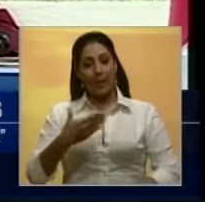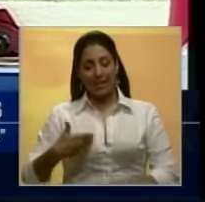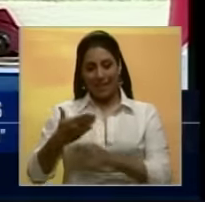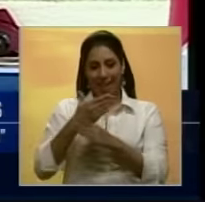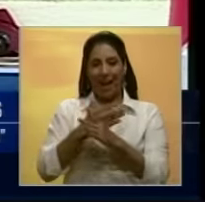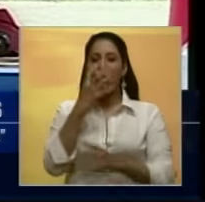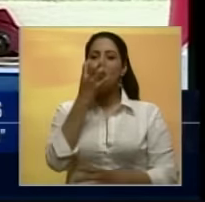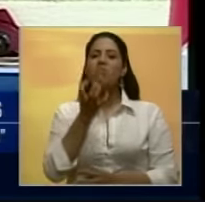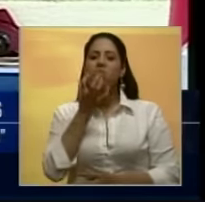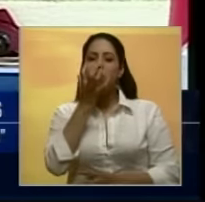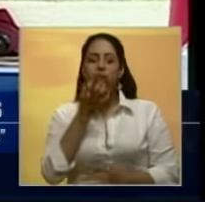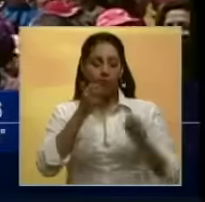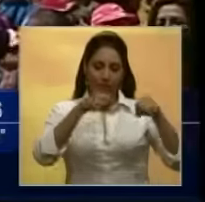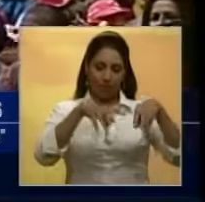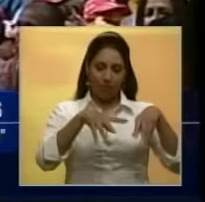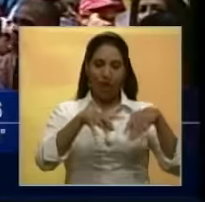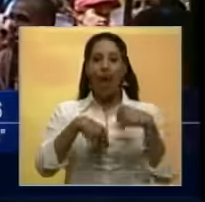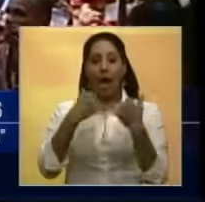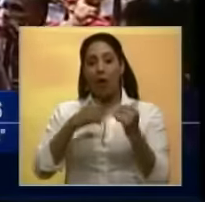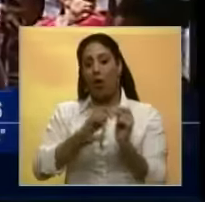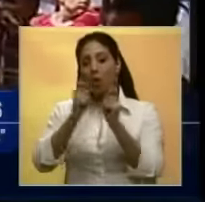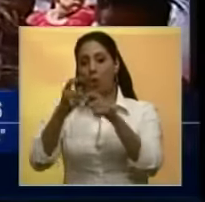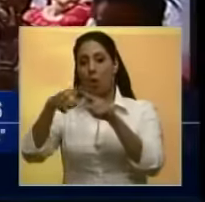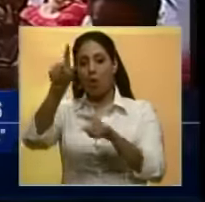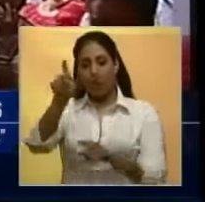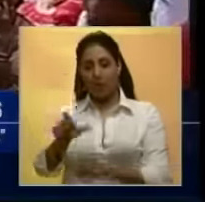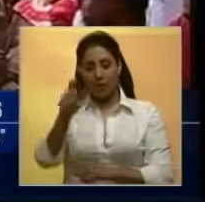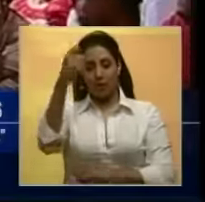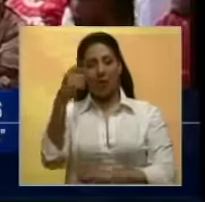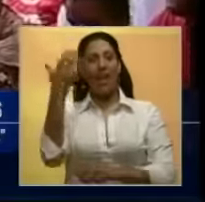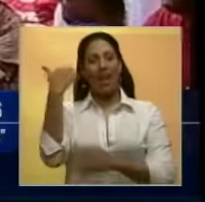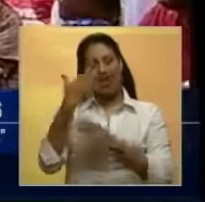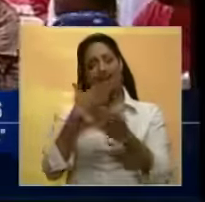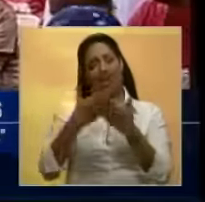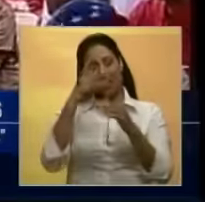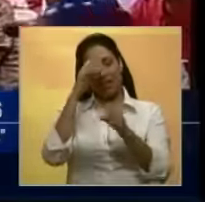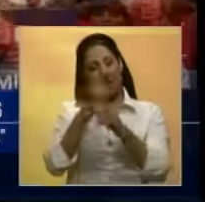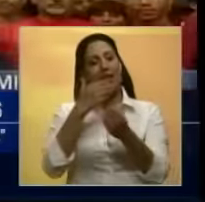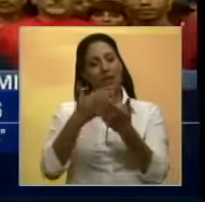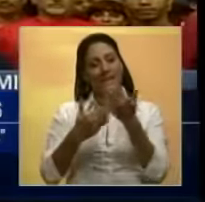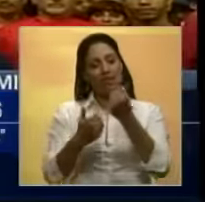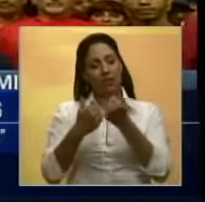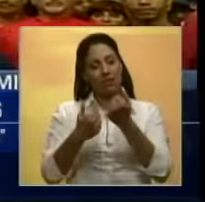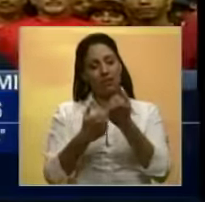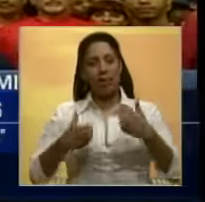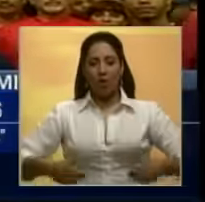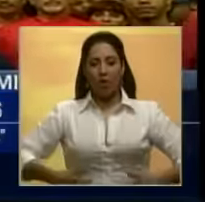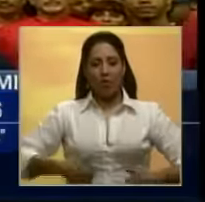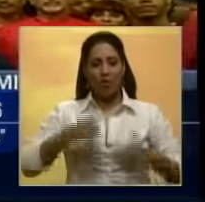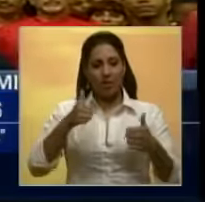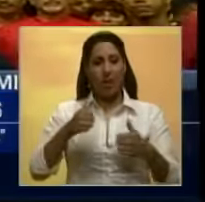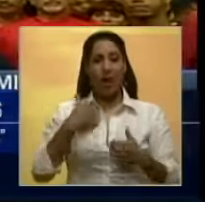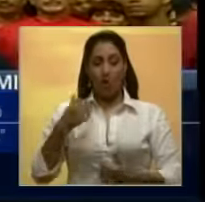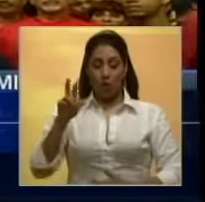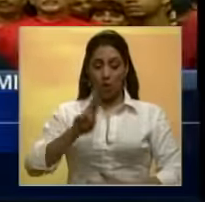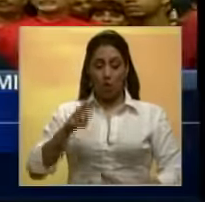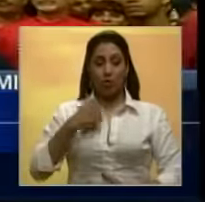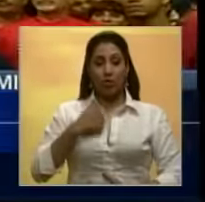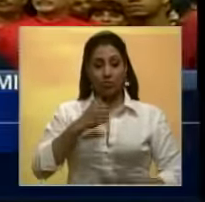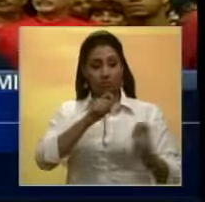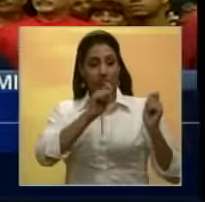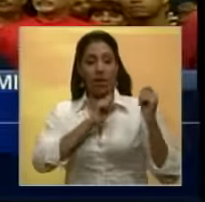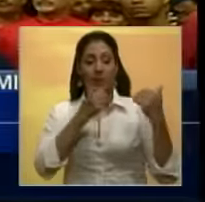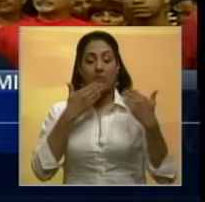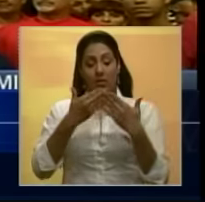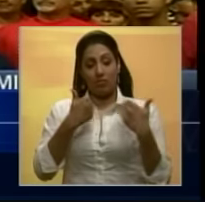saliente Nelson Meréndez, destacando su esfuerzo y dedicación al frente del Banco Central de Venezuela. En uso pleno de mis